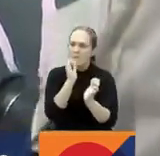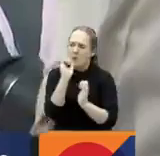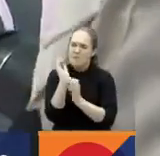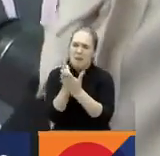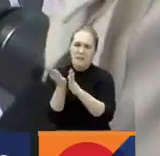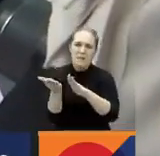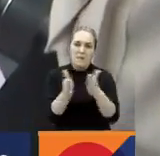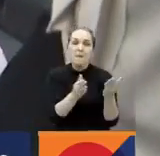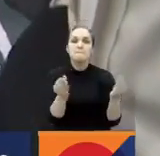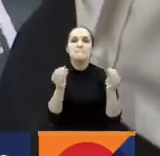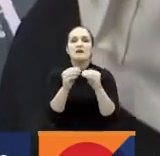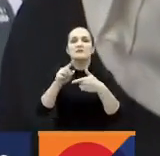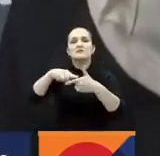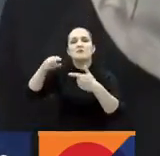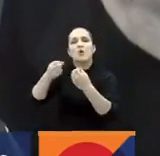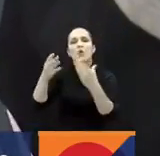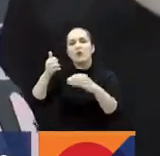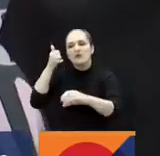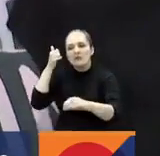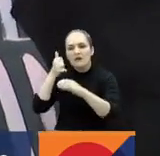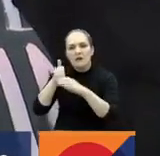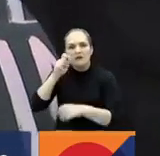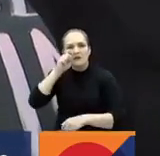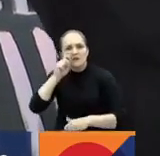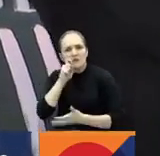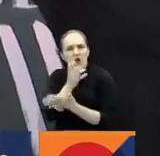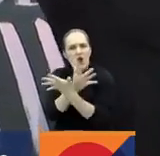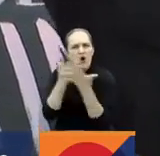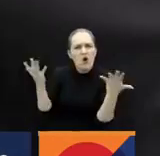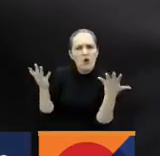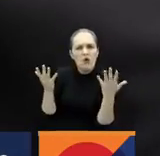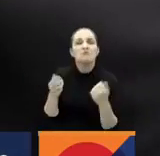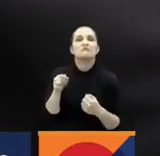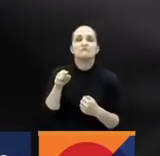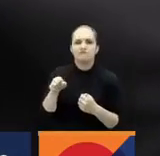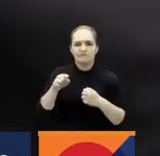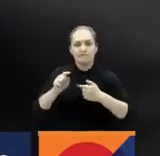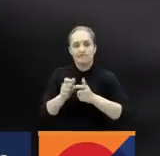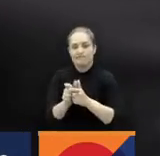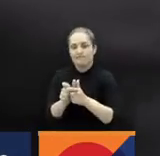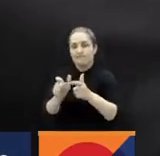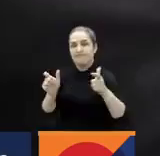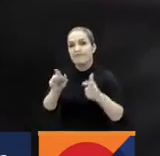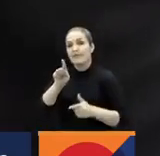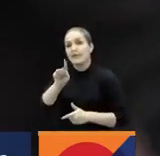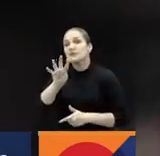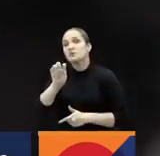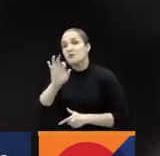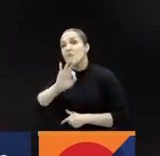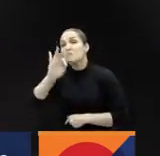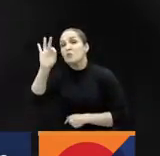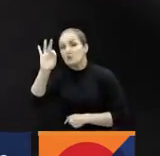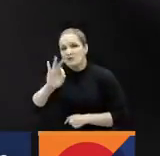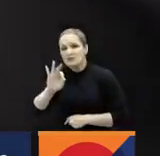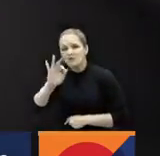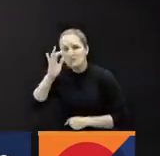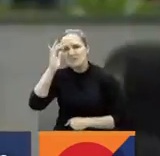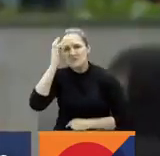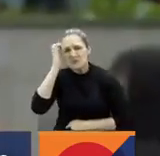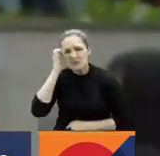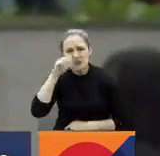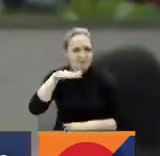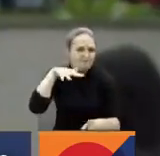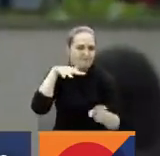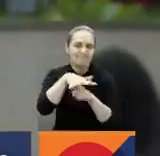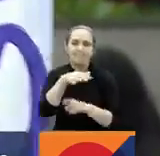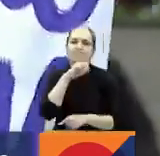delitos sexuales en Colombia para el mismo periodo. Los datos muestran un incremento del 19% y señala que las principales víctimas fueron menores